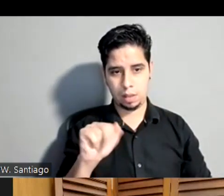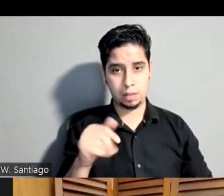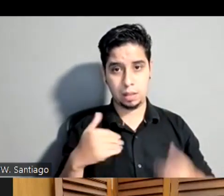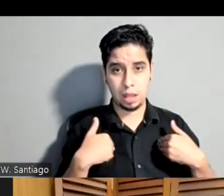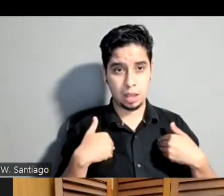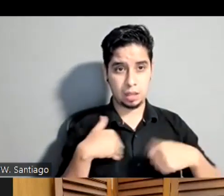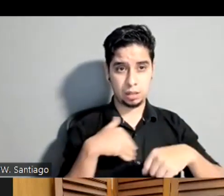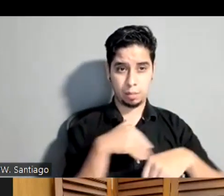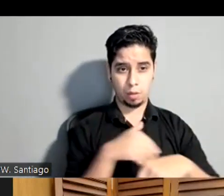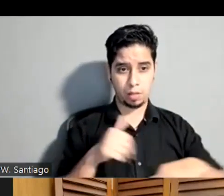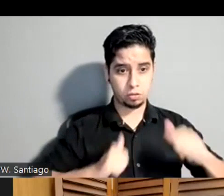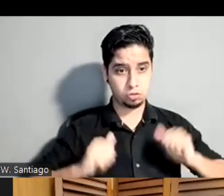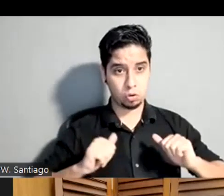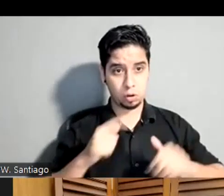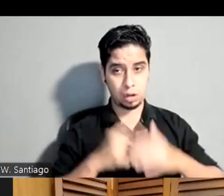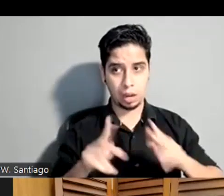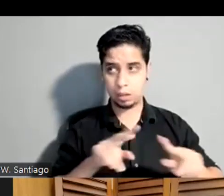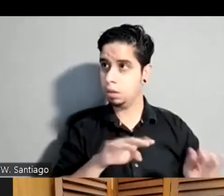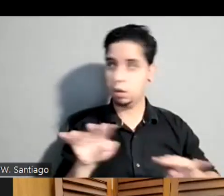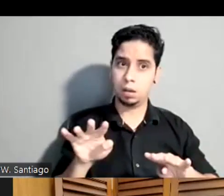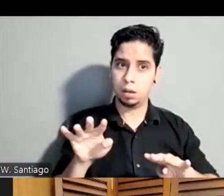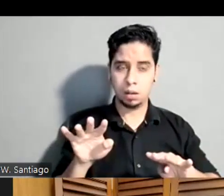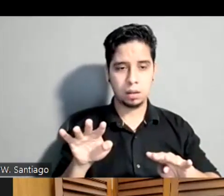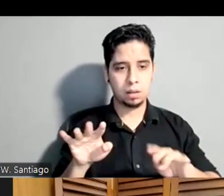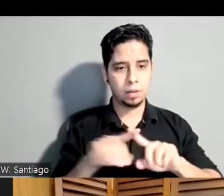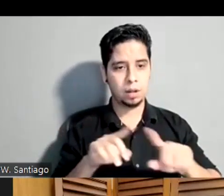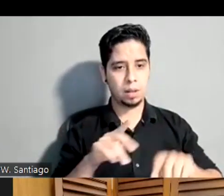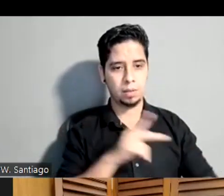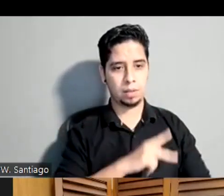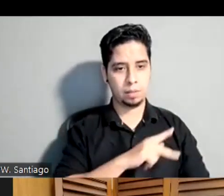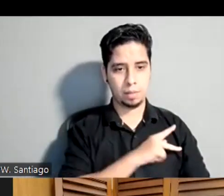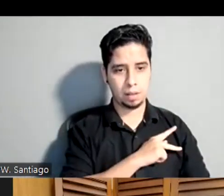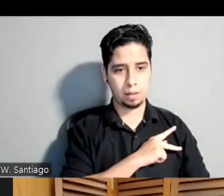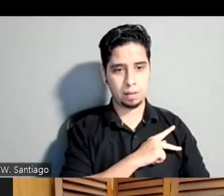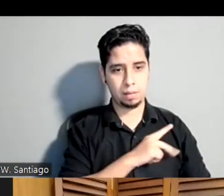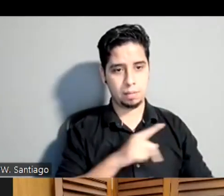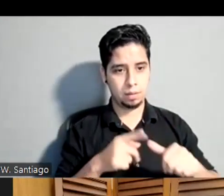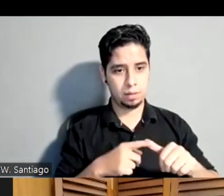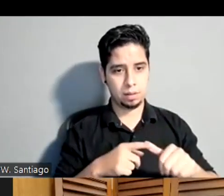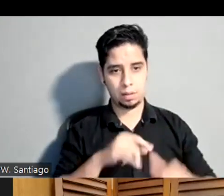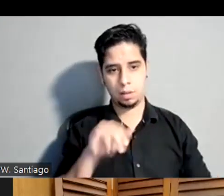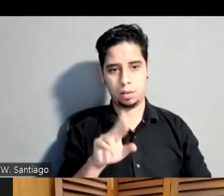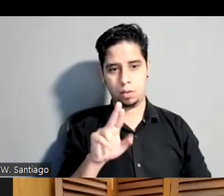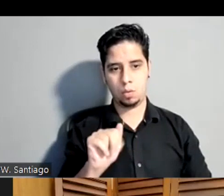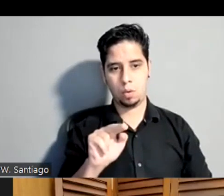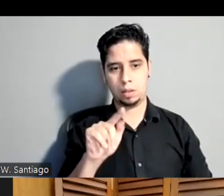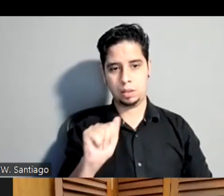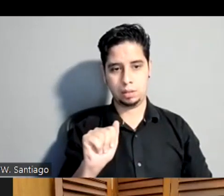escénica que siempre, uh-huh, ¿verdad?, llamaba la atención y todo, pero el personaje de La Carreta, el personaje principal es Juanita. Sí,